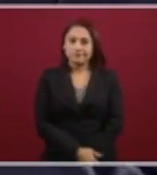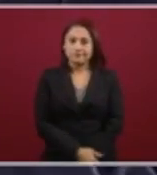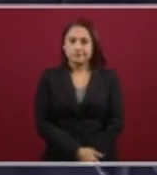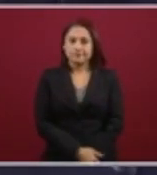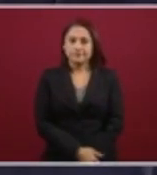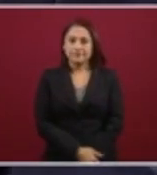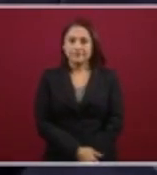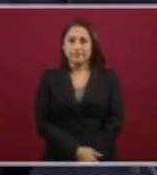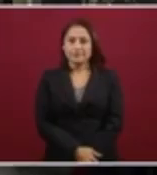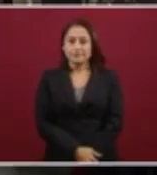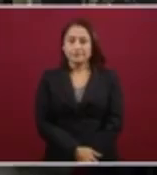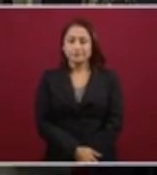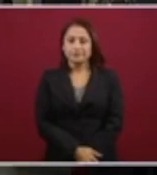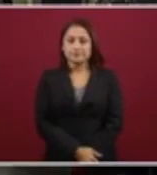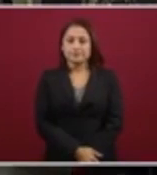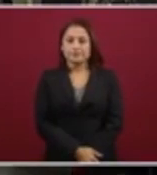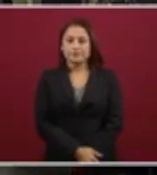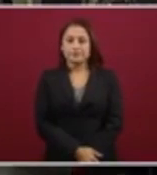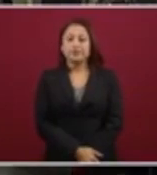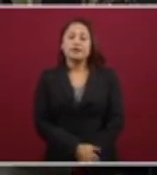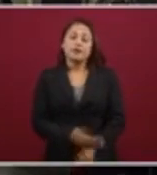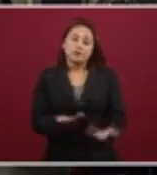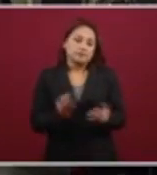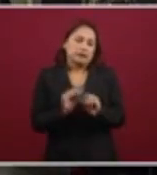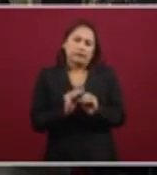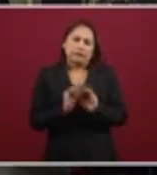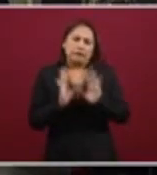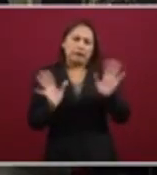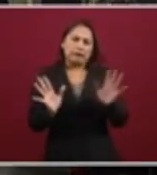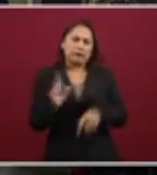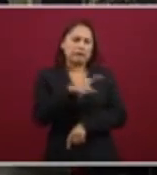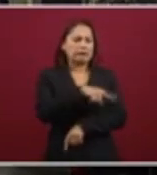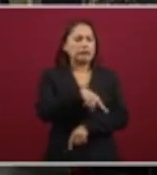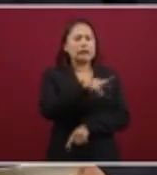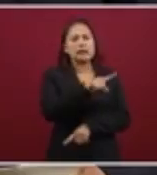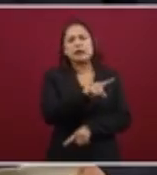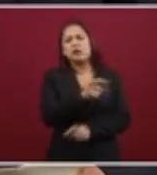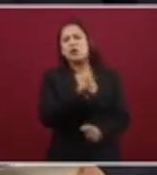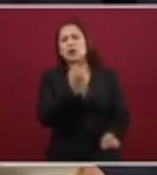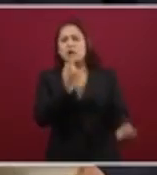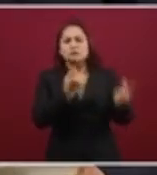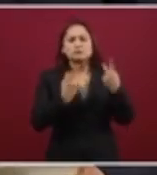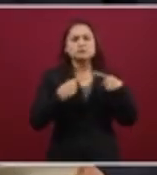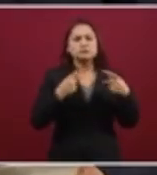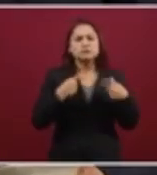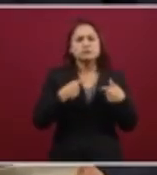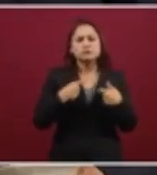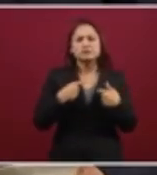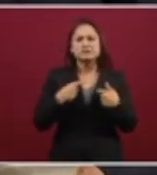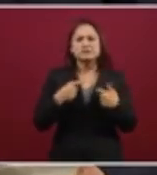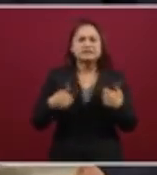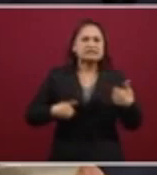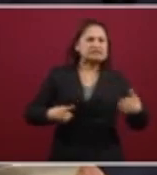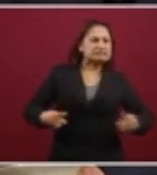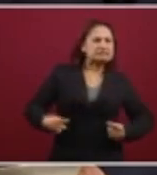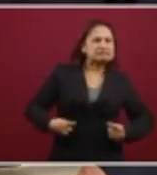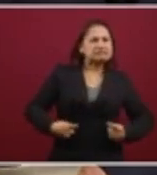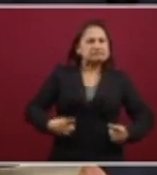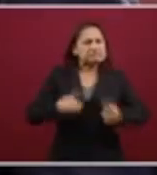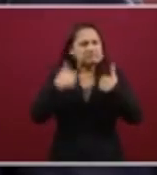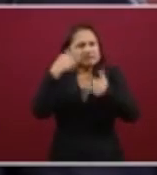Entonces, eso genera desajustes, algunas inconformidades, pero también,